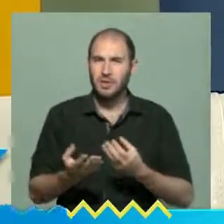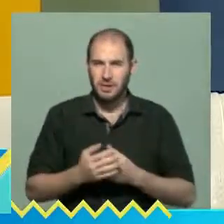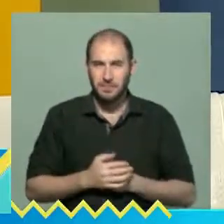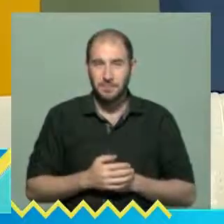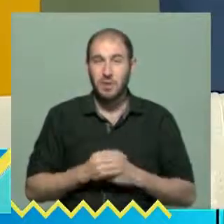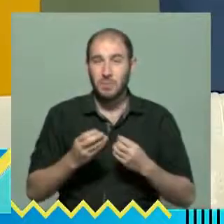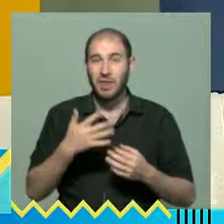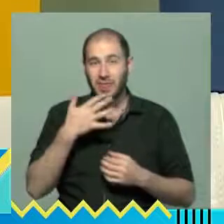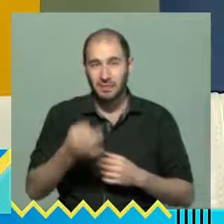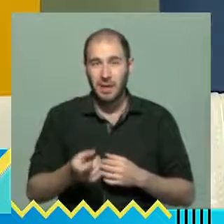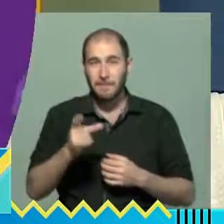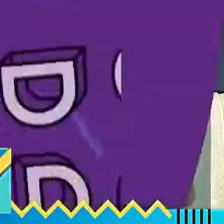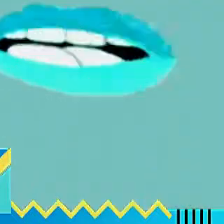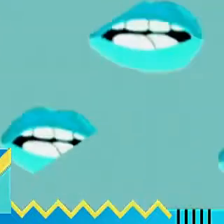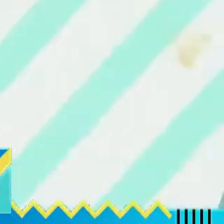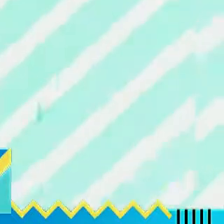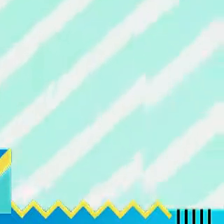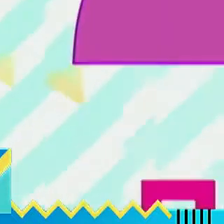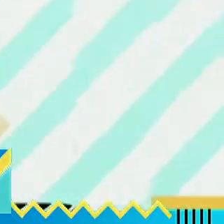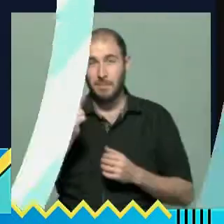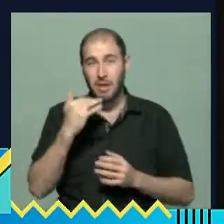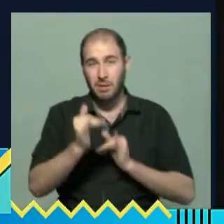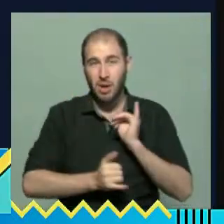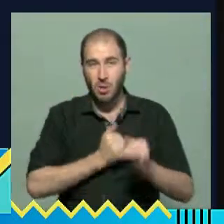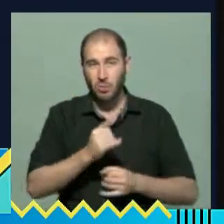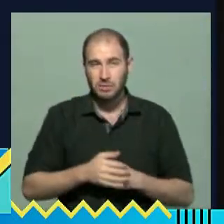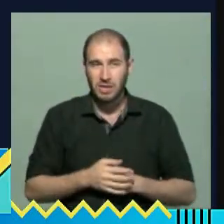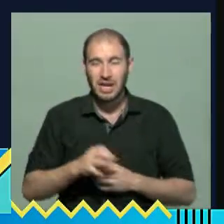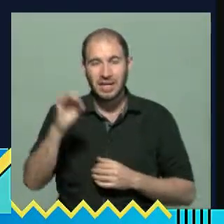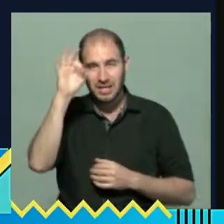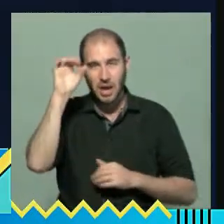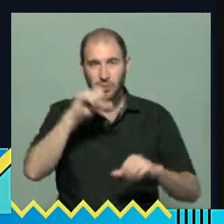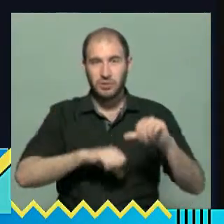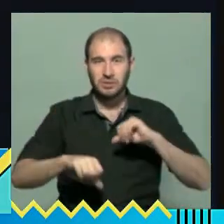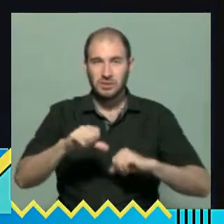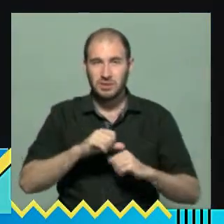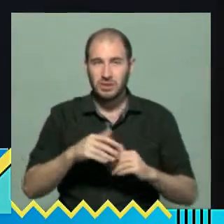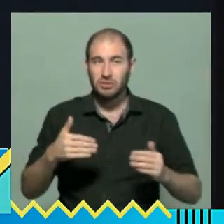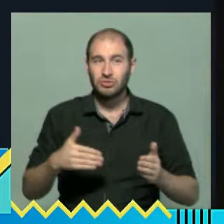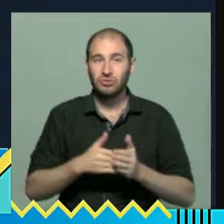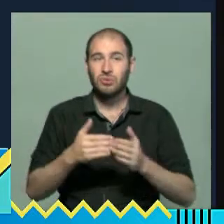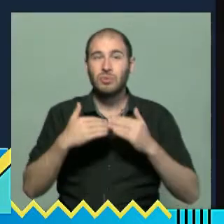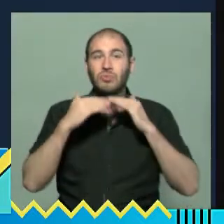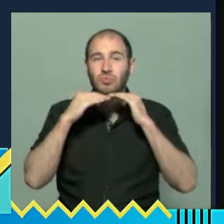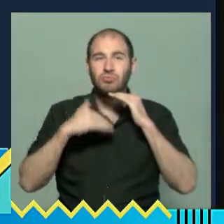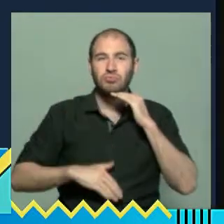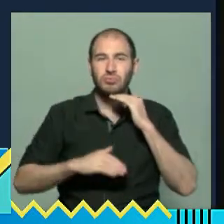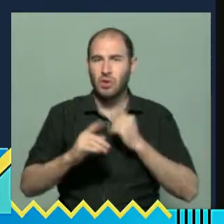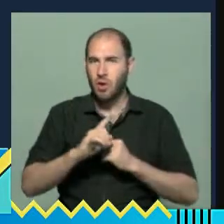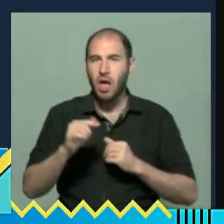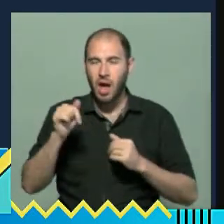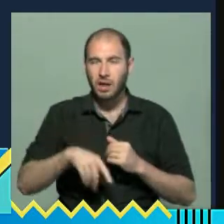Porque efectivamente este concepto que acabamos de escuchar es así. Es decir, la neurociencia no tiene como límite el cuello. La neurociencia es